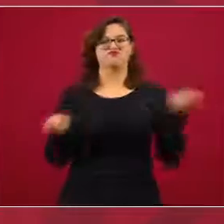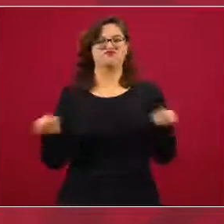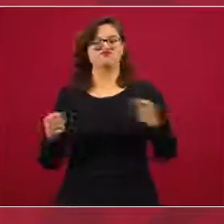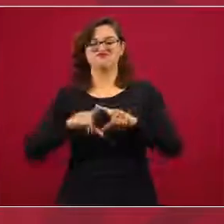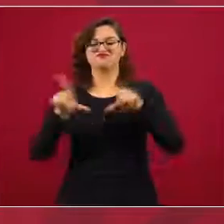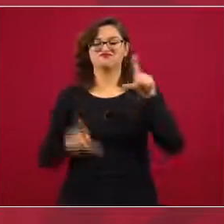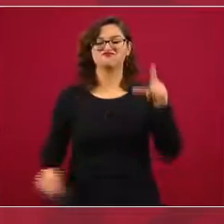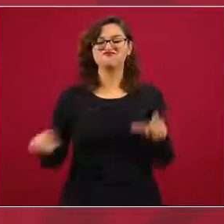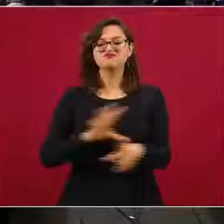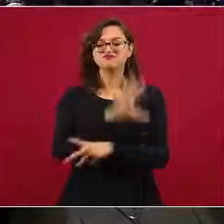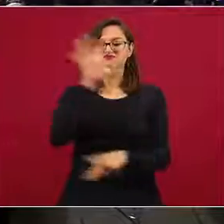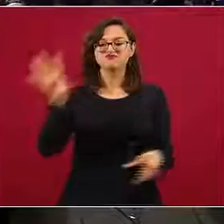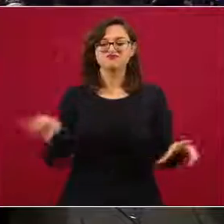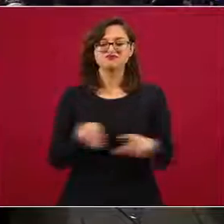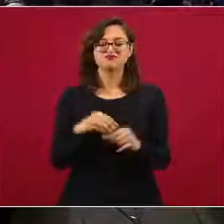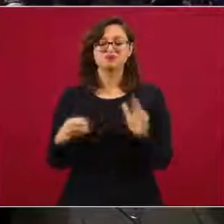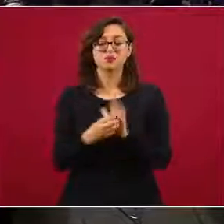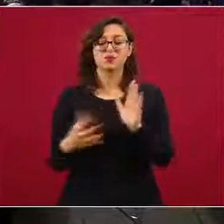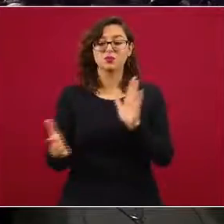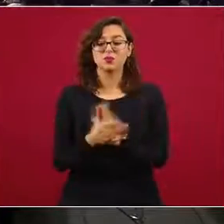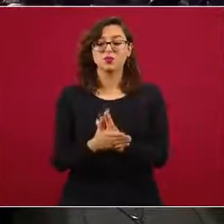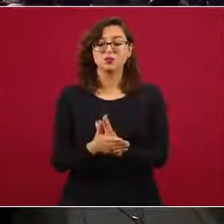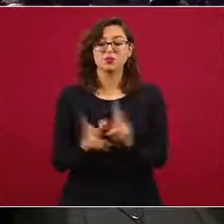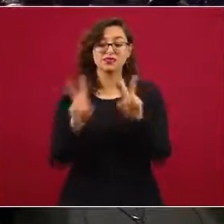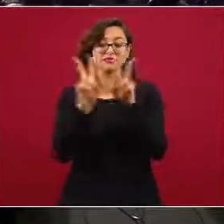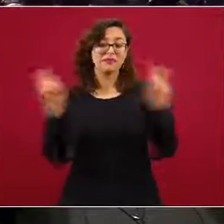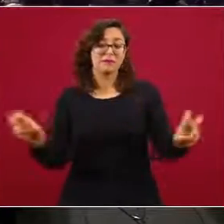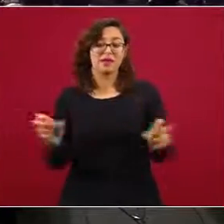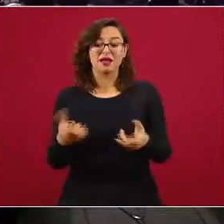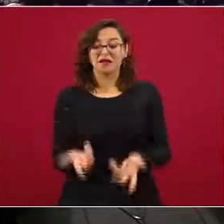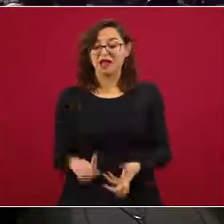lo de fraude electoral.